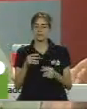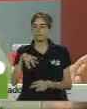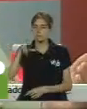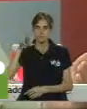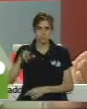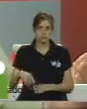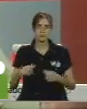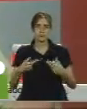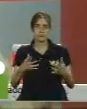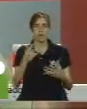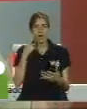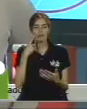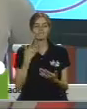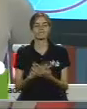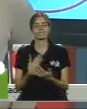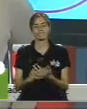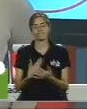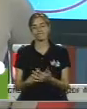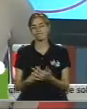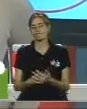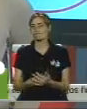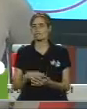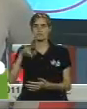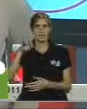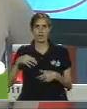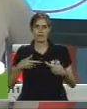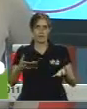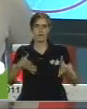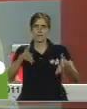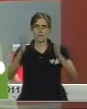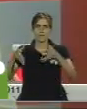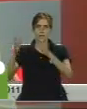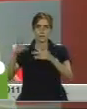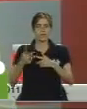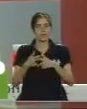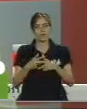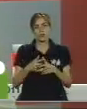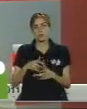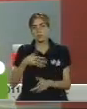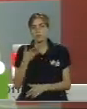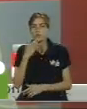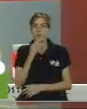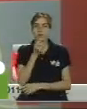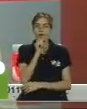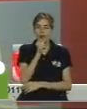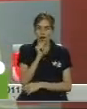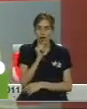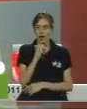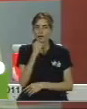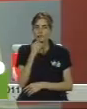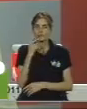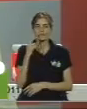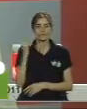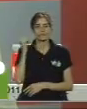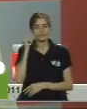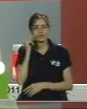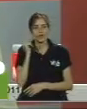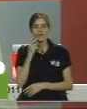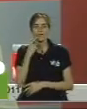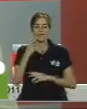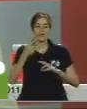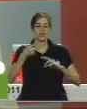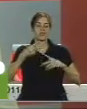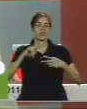cotidianos, palpables, tangibles, que diariamente se entonces están entregando. Ahora, tal vez, bueno, esta periodista se